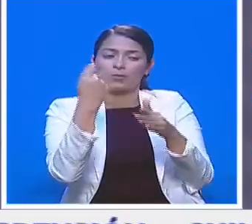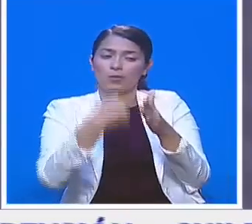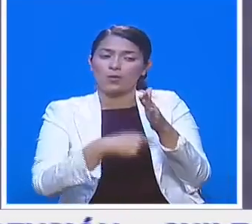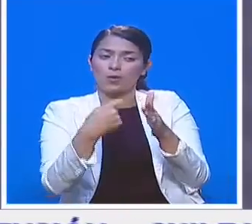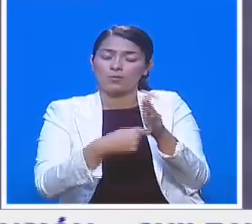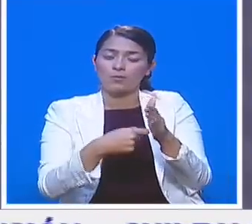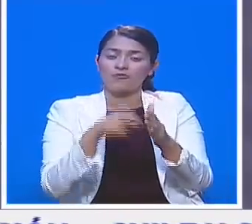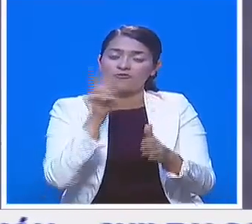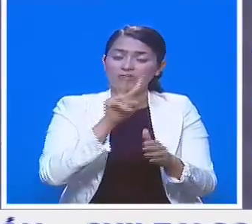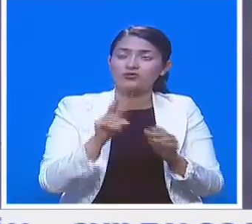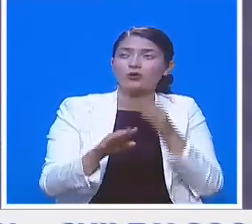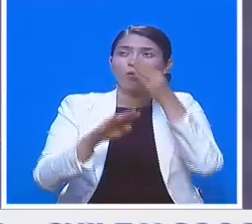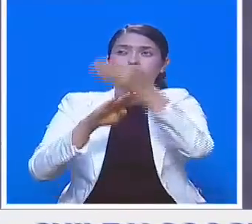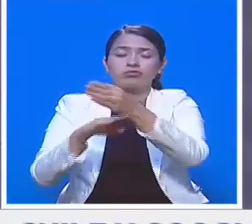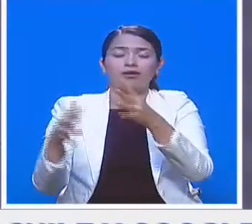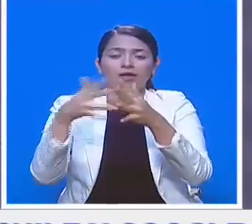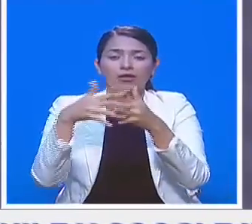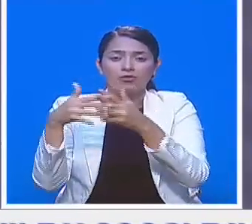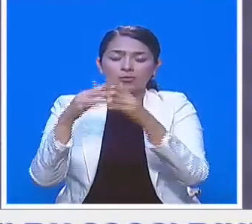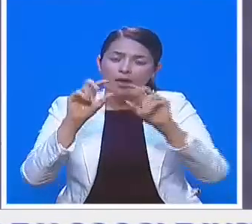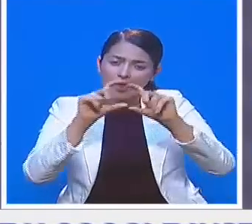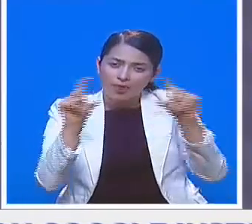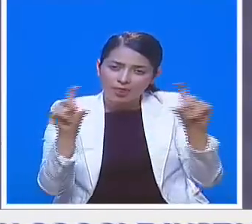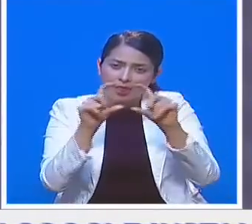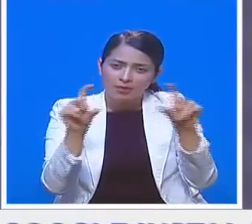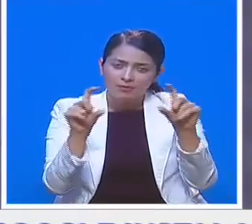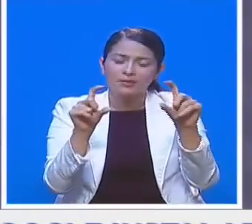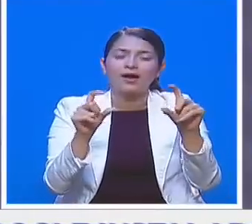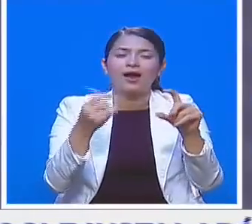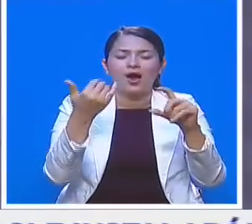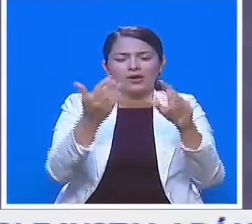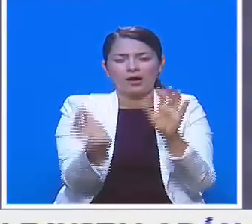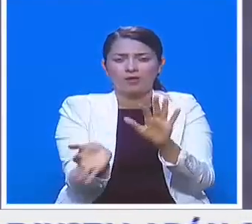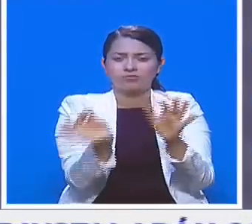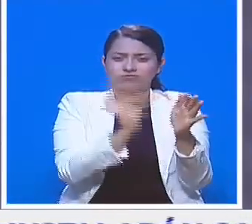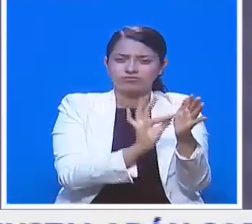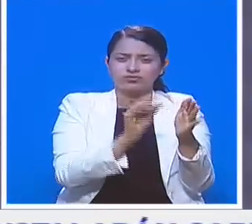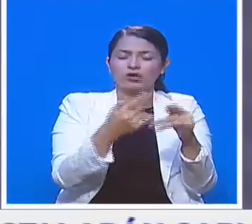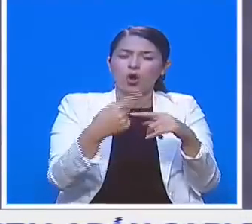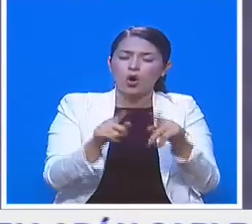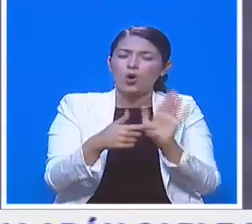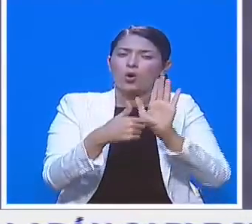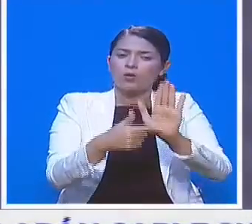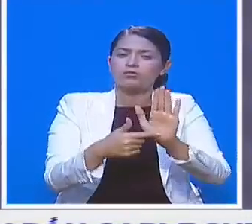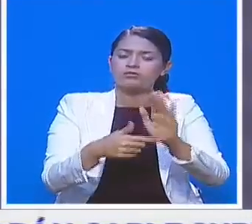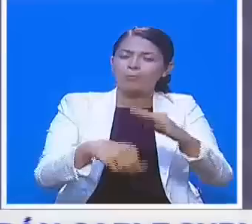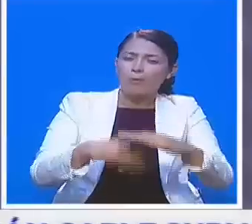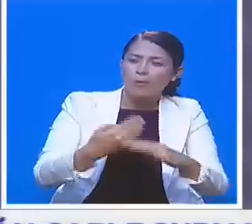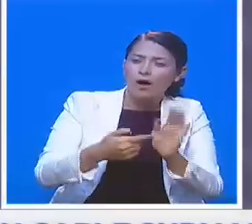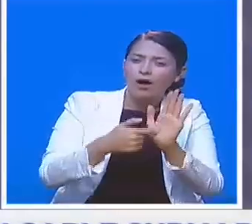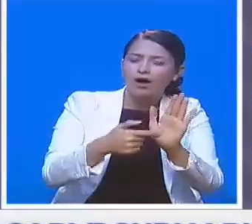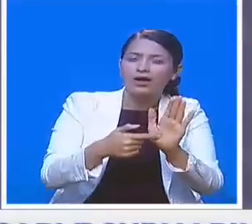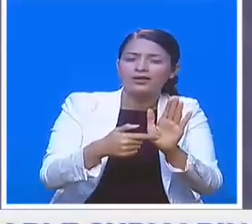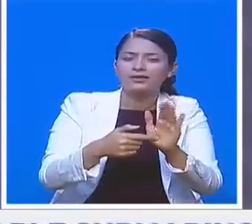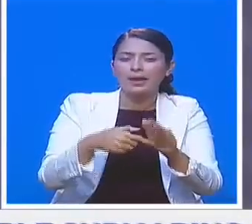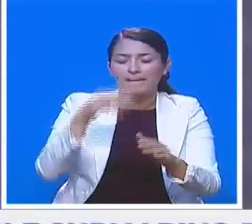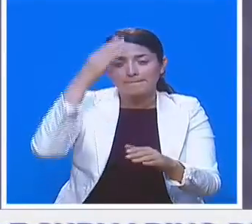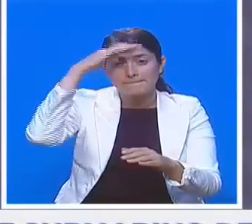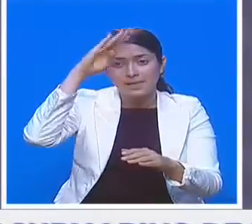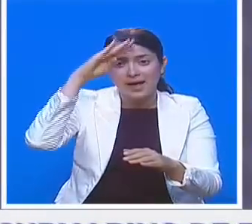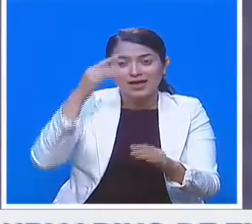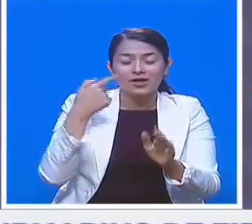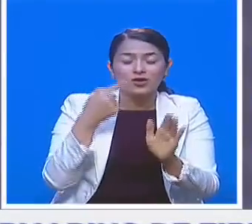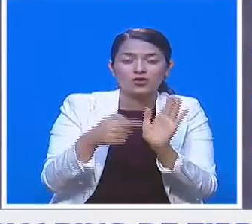a Estados Unidos. Ese es el titular. Ahora vamos a ver la portada del diario Excelsior de México. Donald